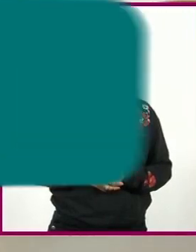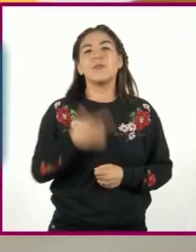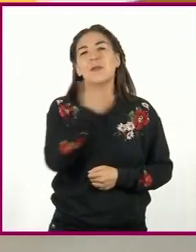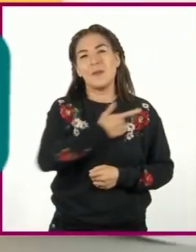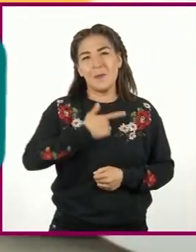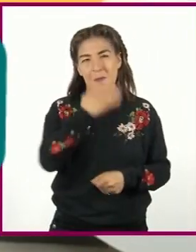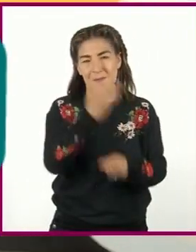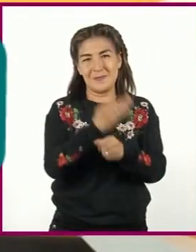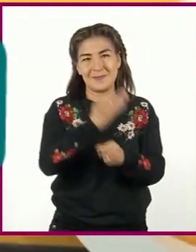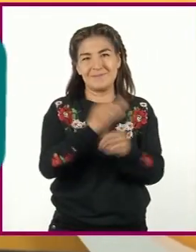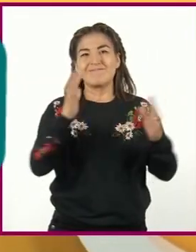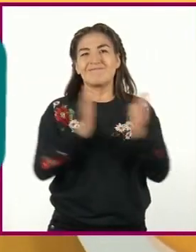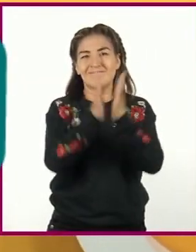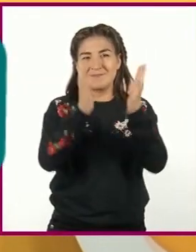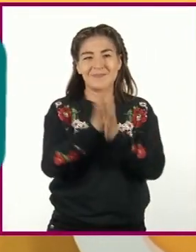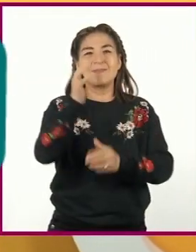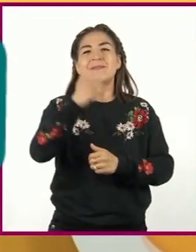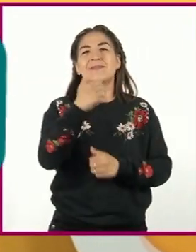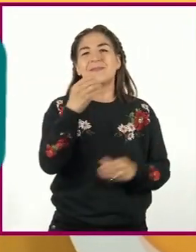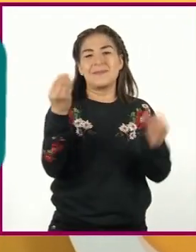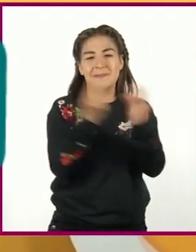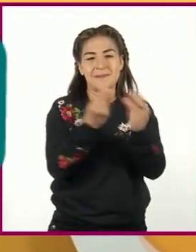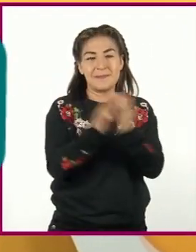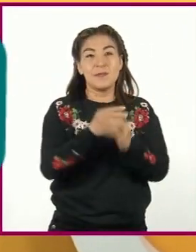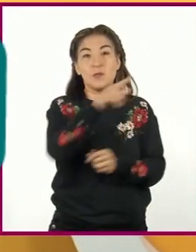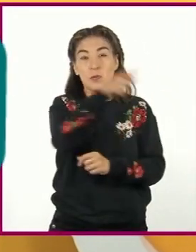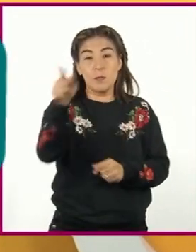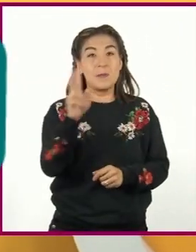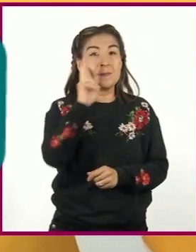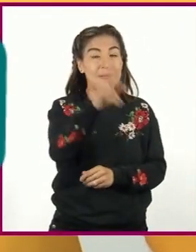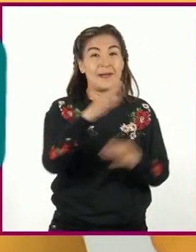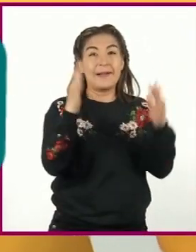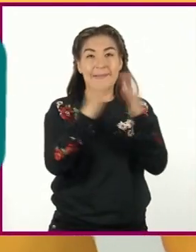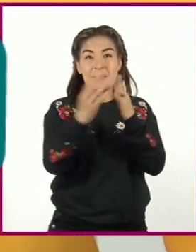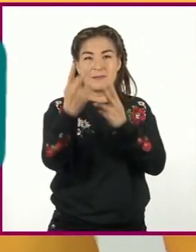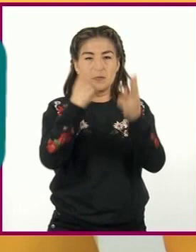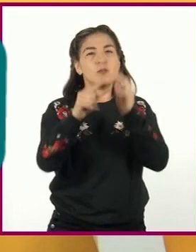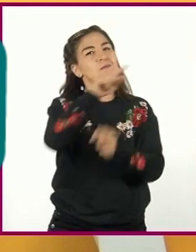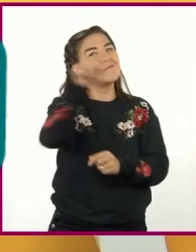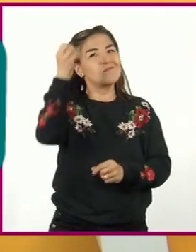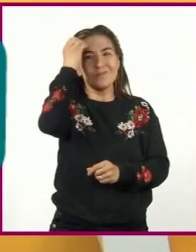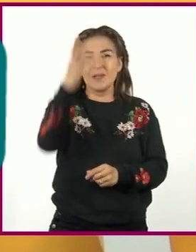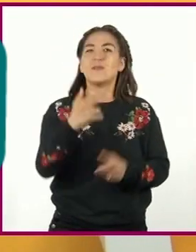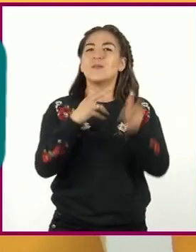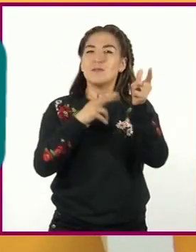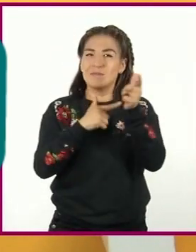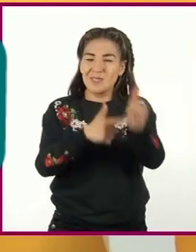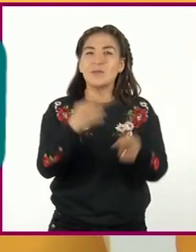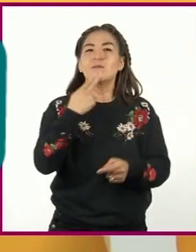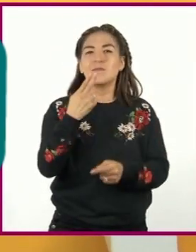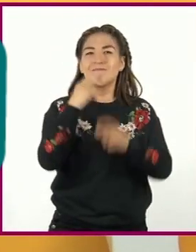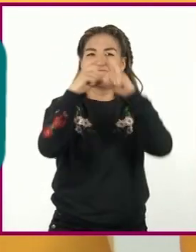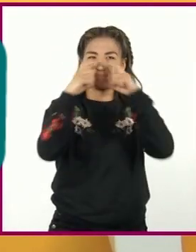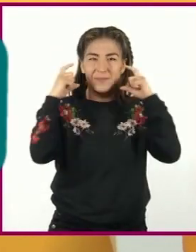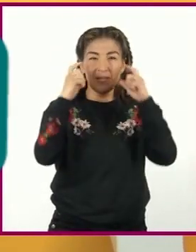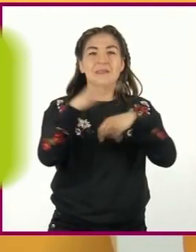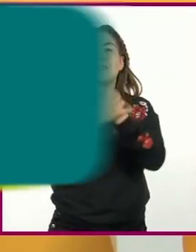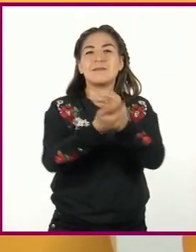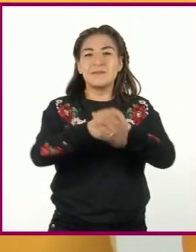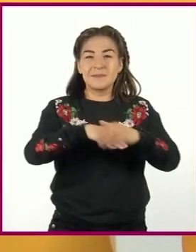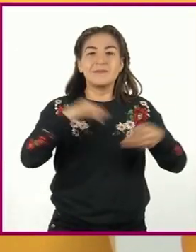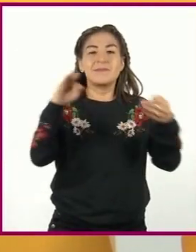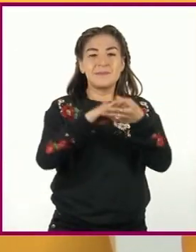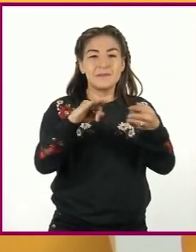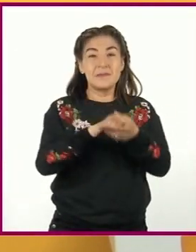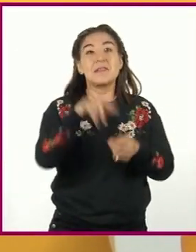gusto participar en esta sesión. Ustedes que nos ven desde casa, no olviden usar cubrebocas, lavarse constantemente las manos y, si